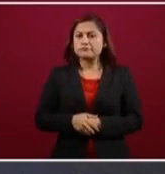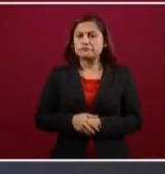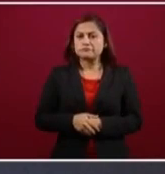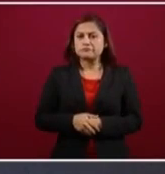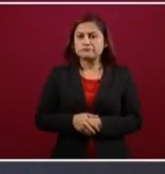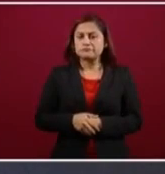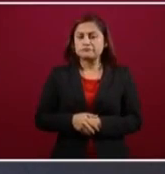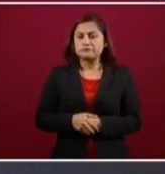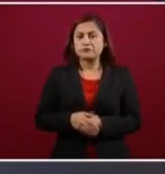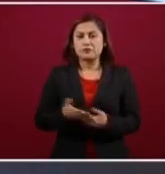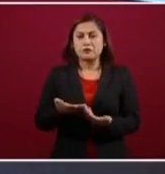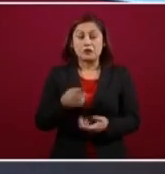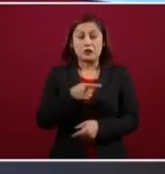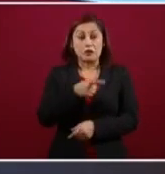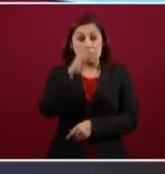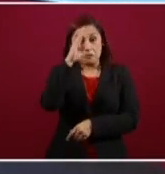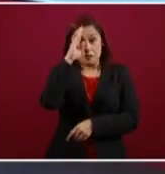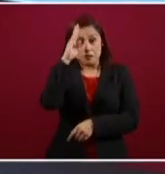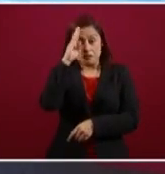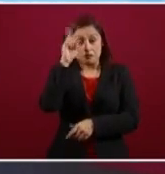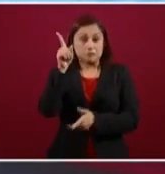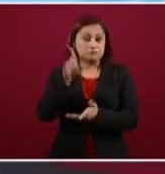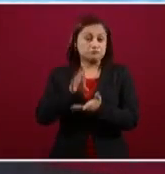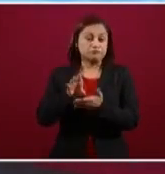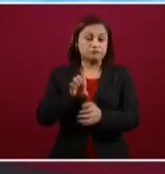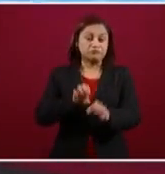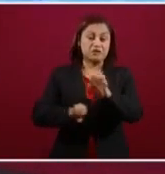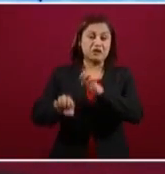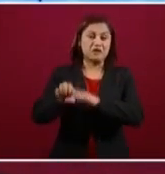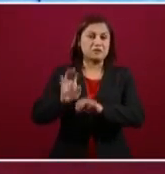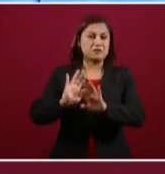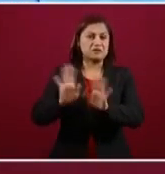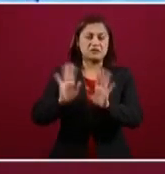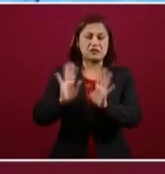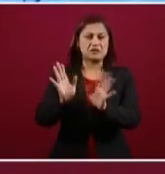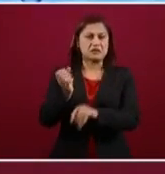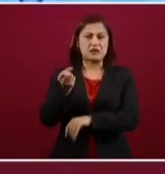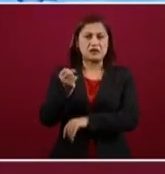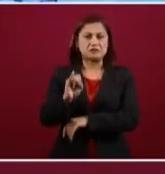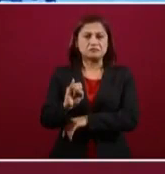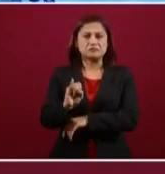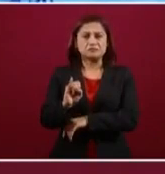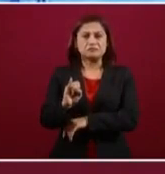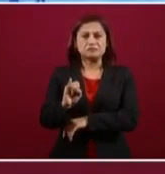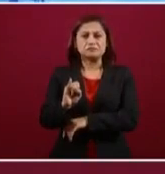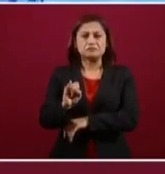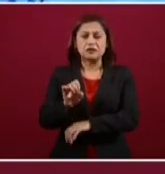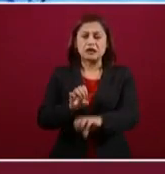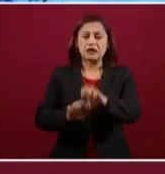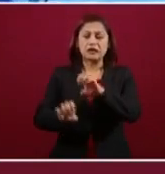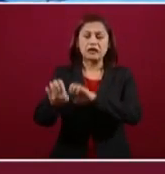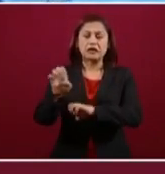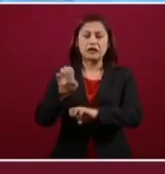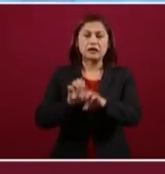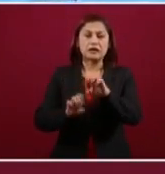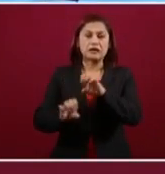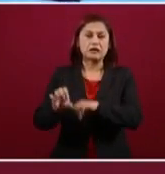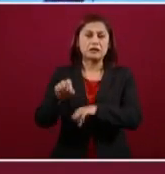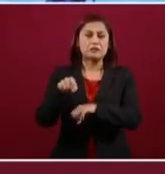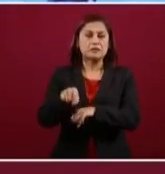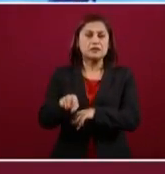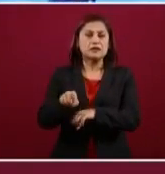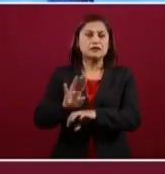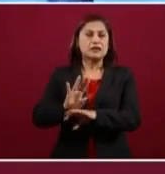automatizadas, con empresas automatizadas, de poca generación de mano de